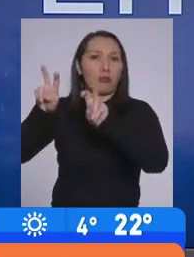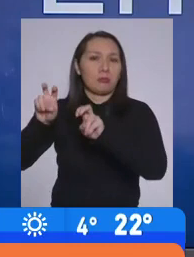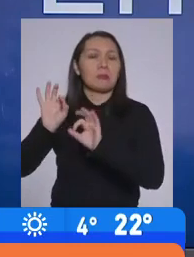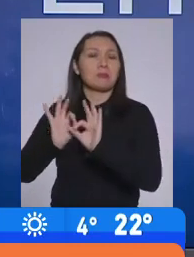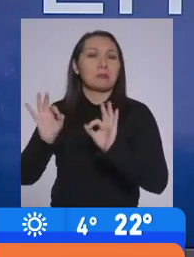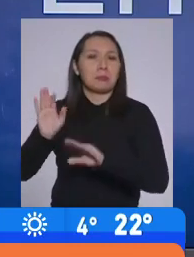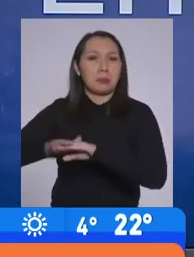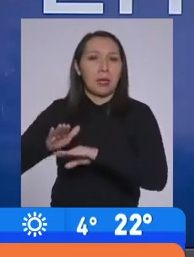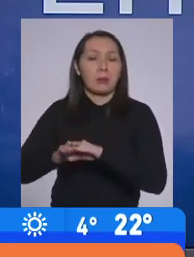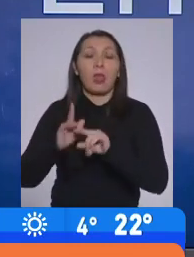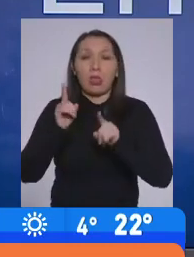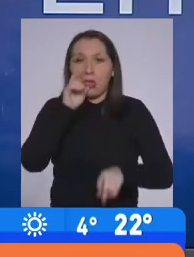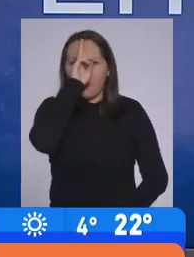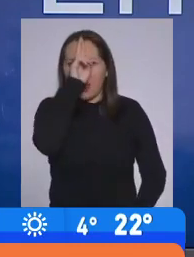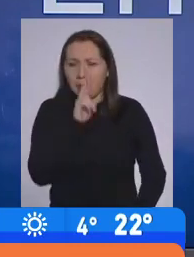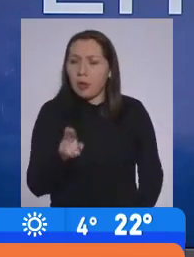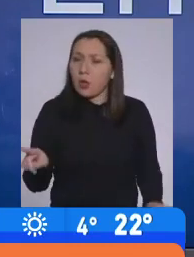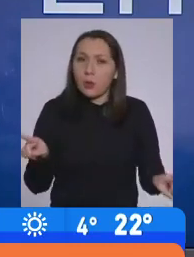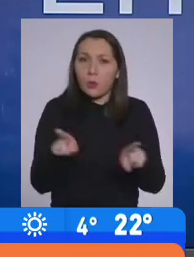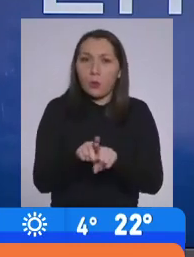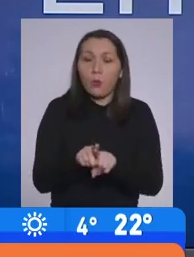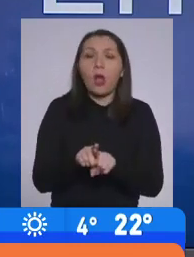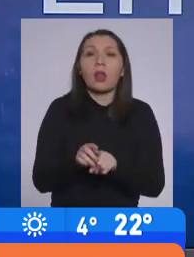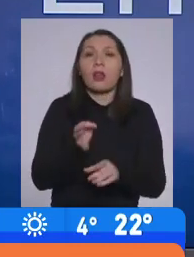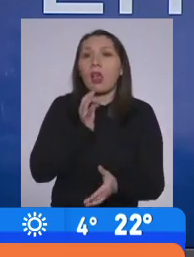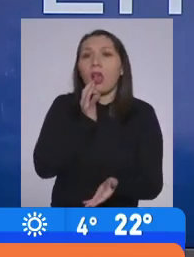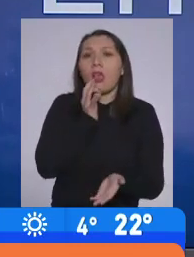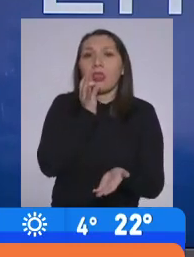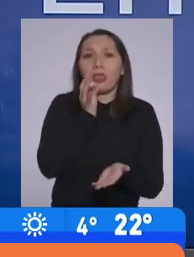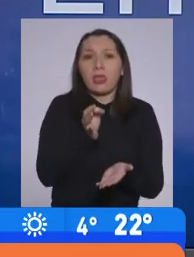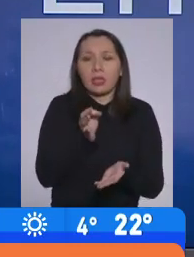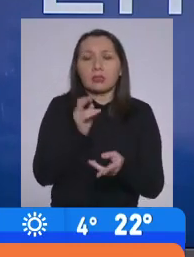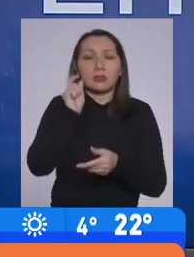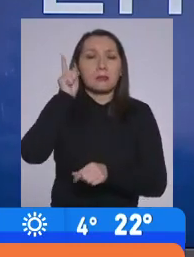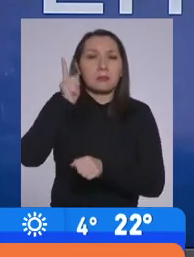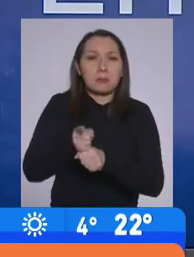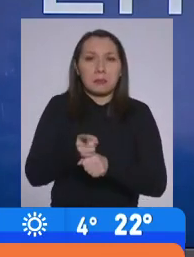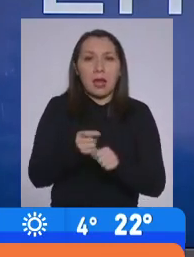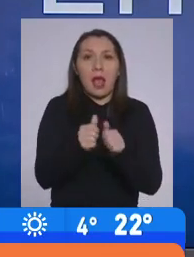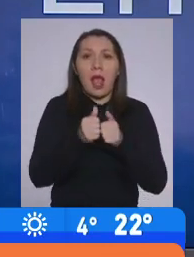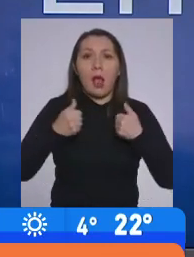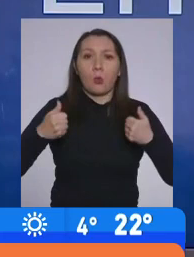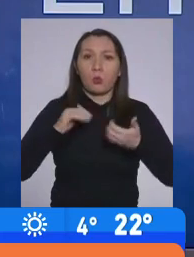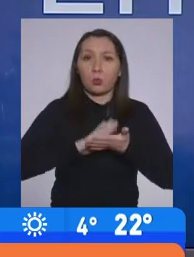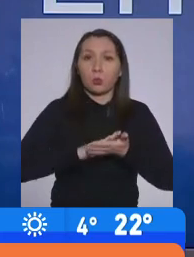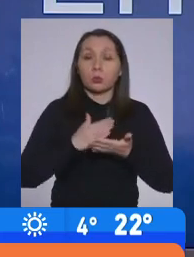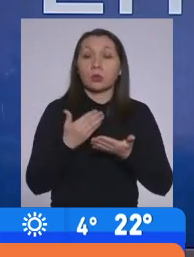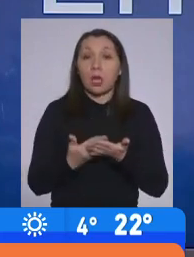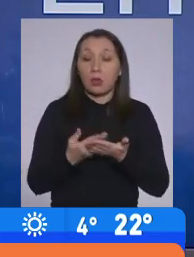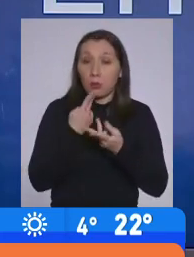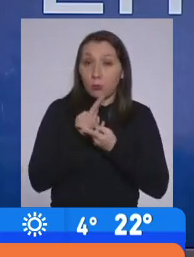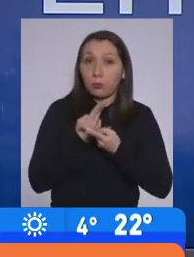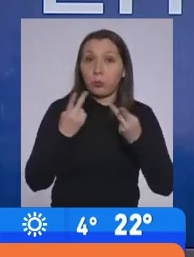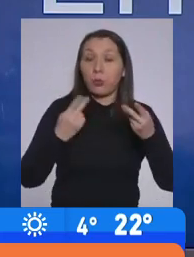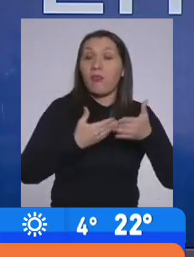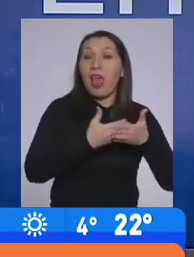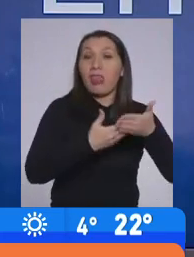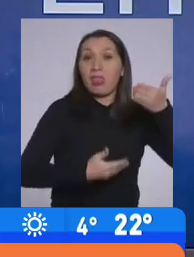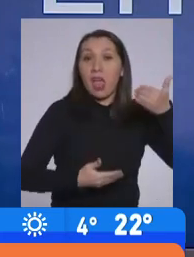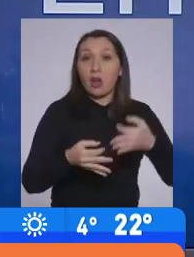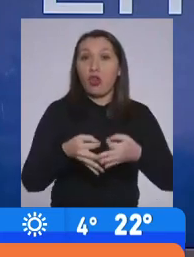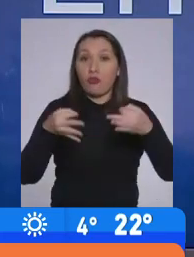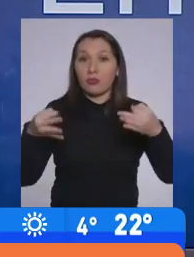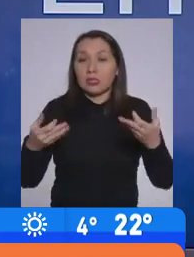deberán respetar la resolución dictada por la autoridad sanitaria y que fue publicada en el diario